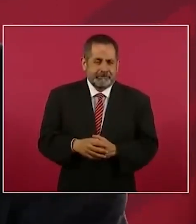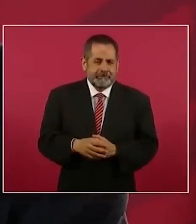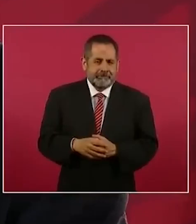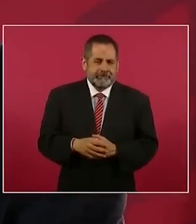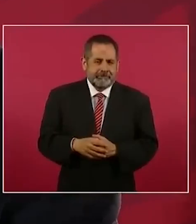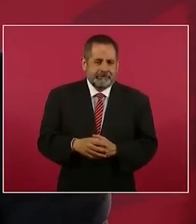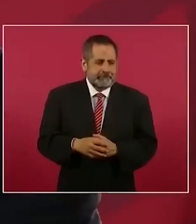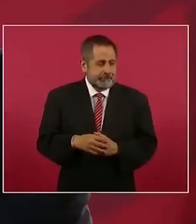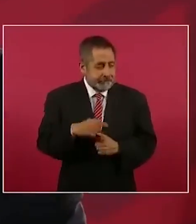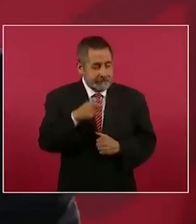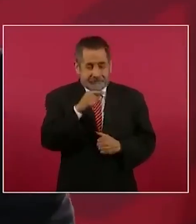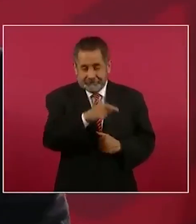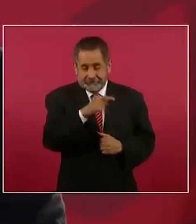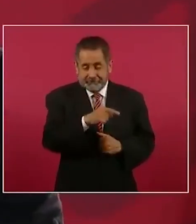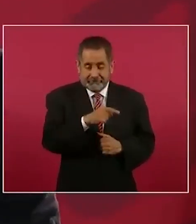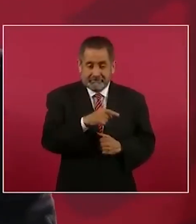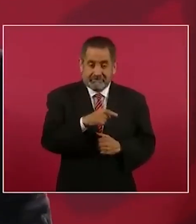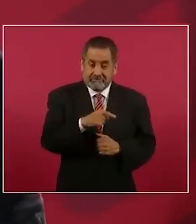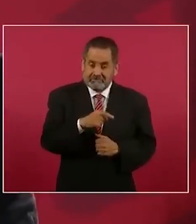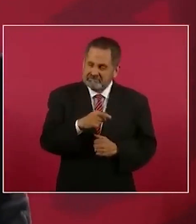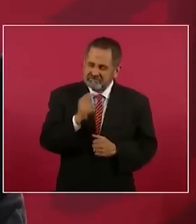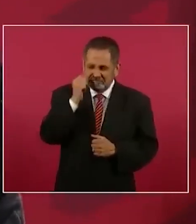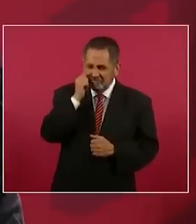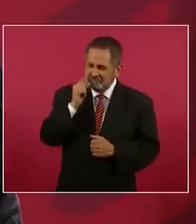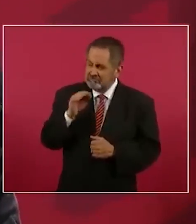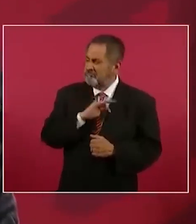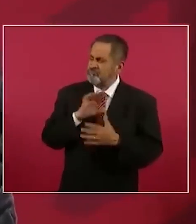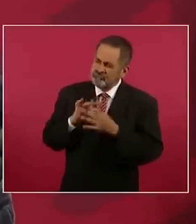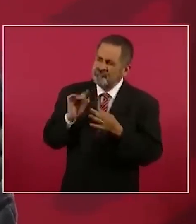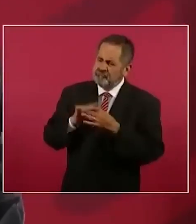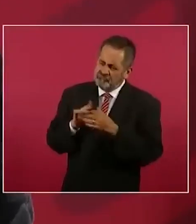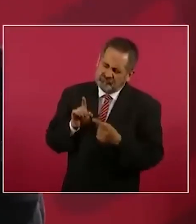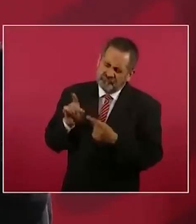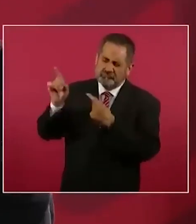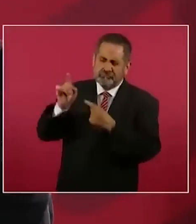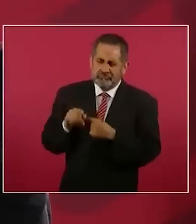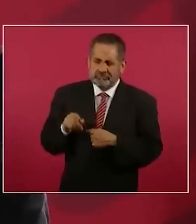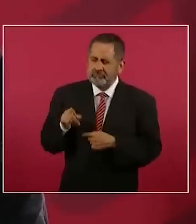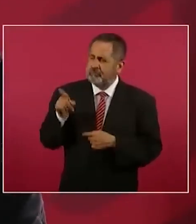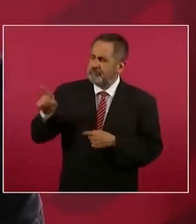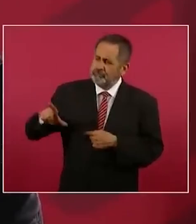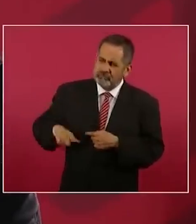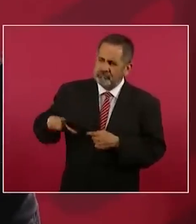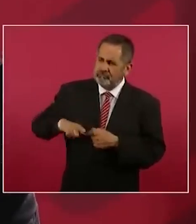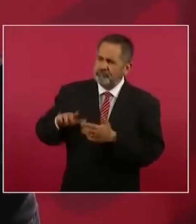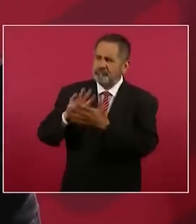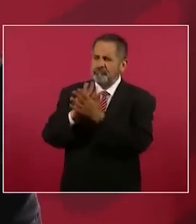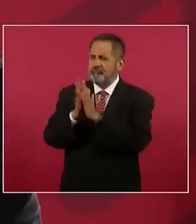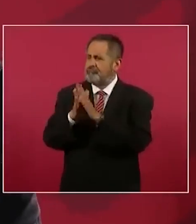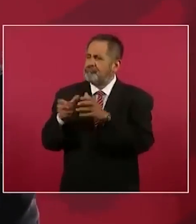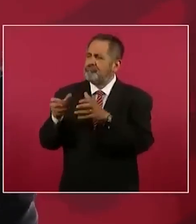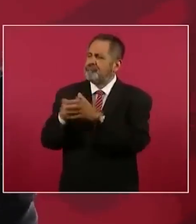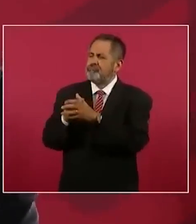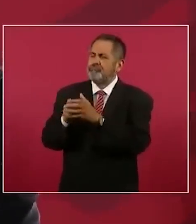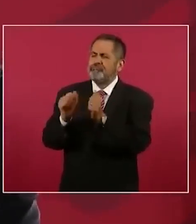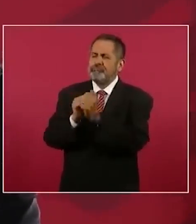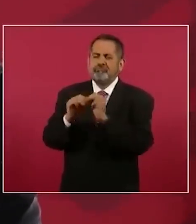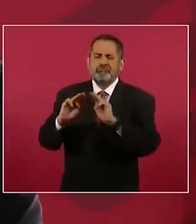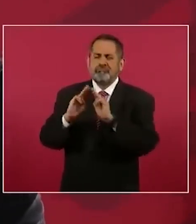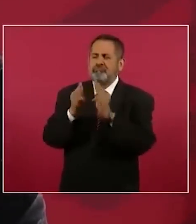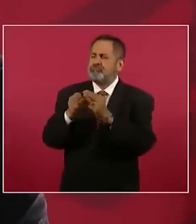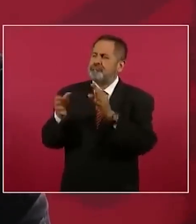se atreve a sostener de que el gobierno tiene vínculos con